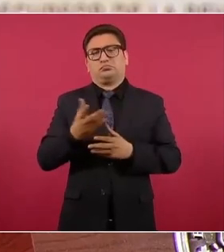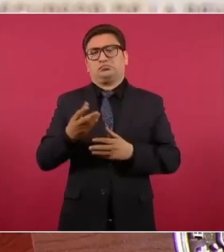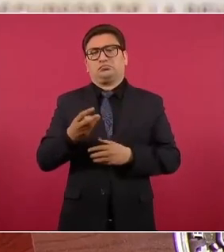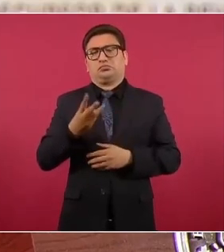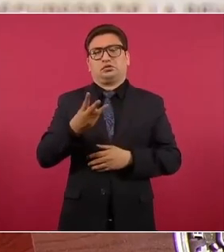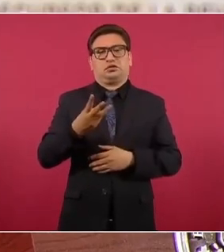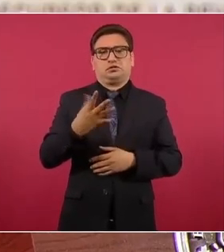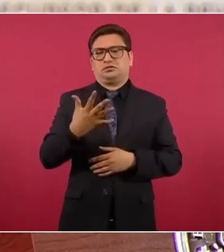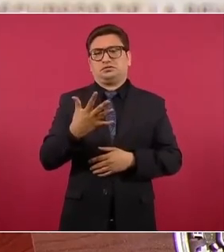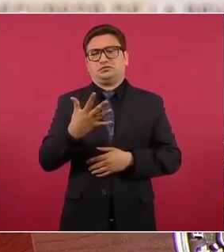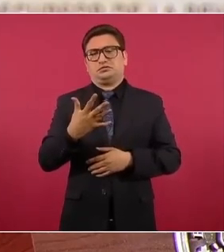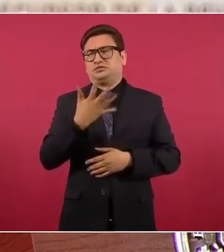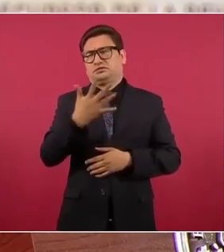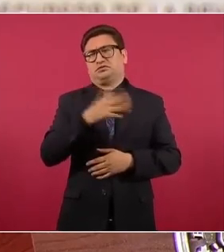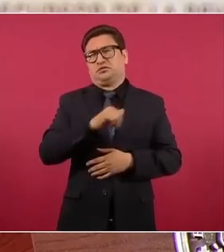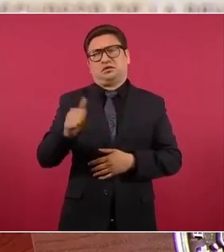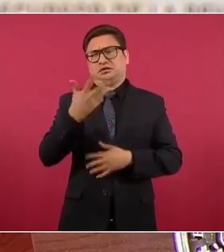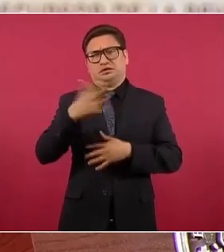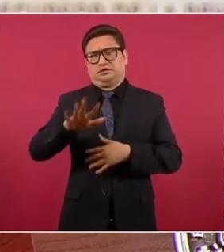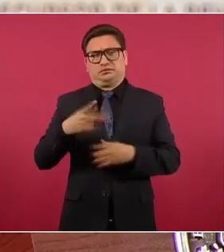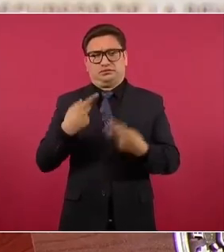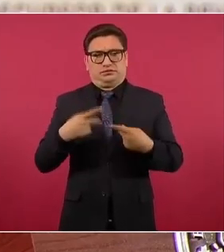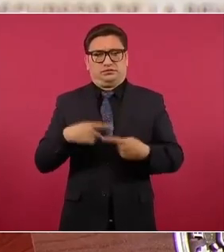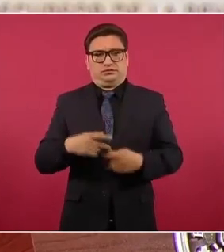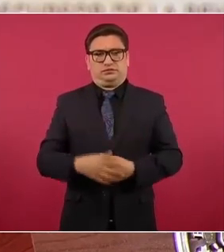de 5 a 10.